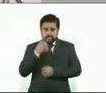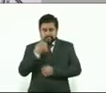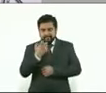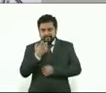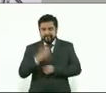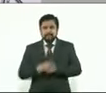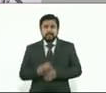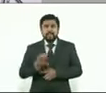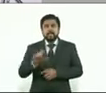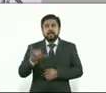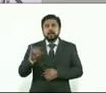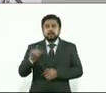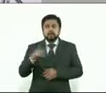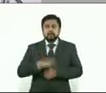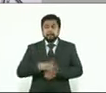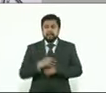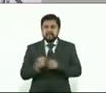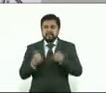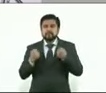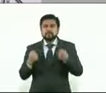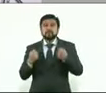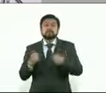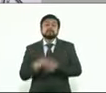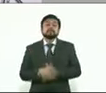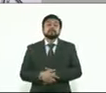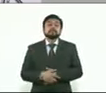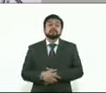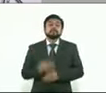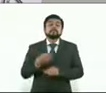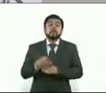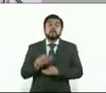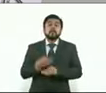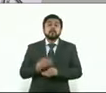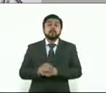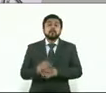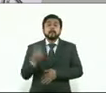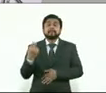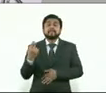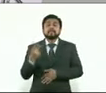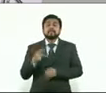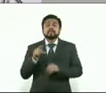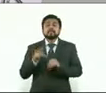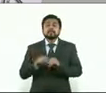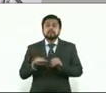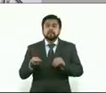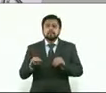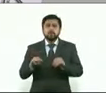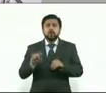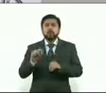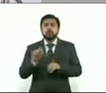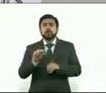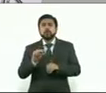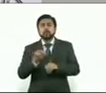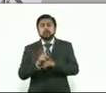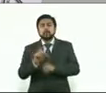de los mexicanos más fuertes. Del kilómetro 25. Como 27 ya, ¿no? ¿27? Como 27 creo